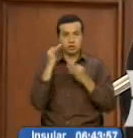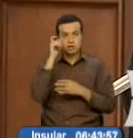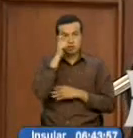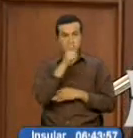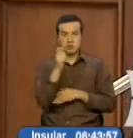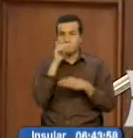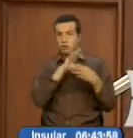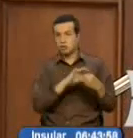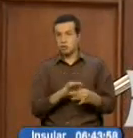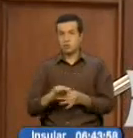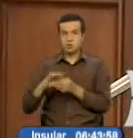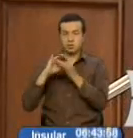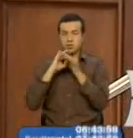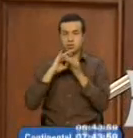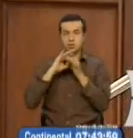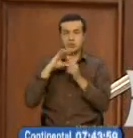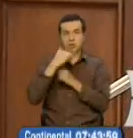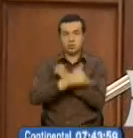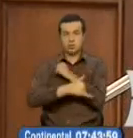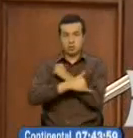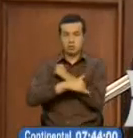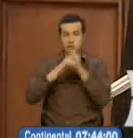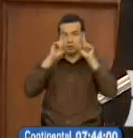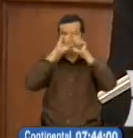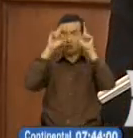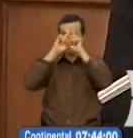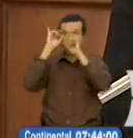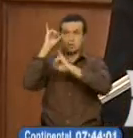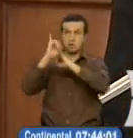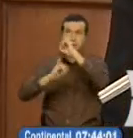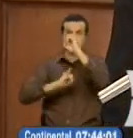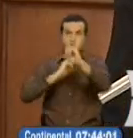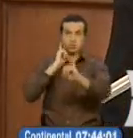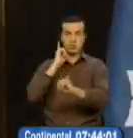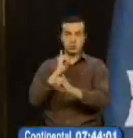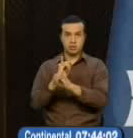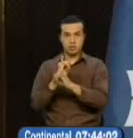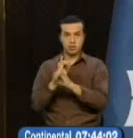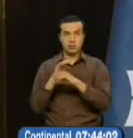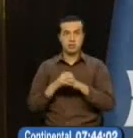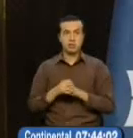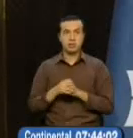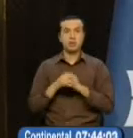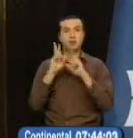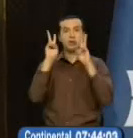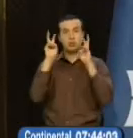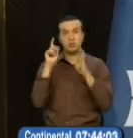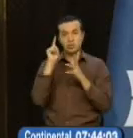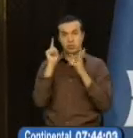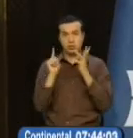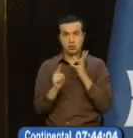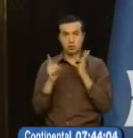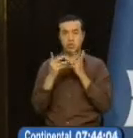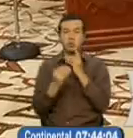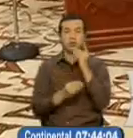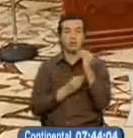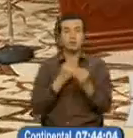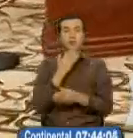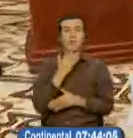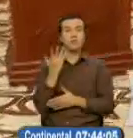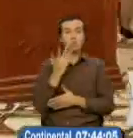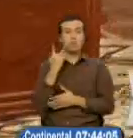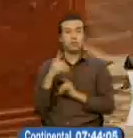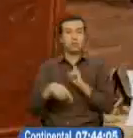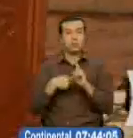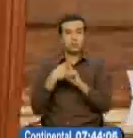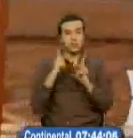la relación entre los estados y las empresas transnacionales. Los tópicos de esta agenda de política exterior serán